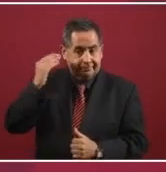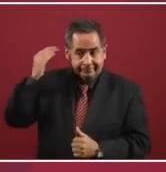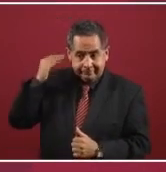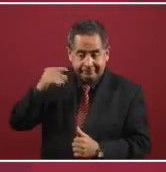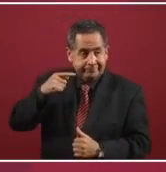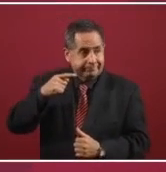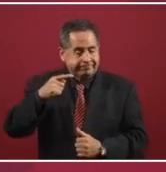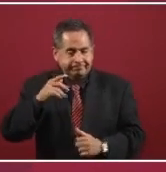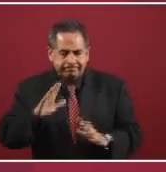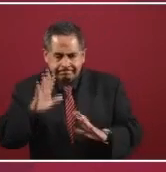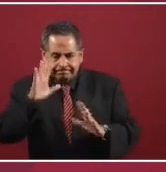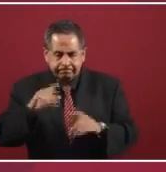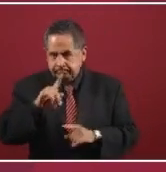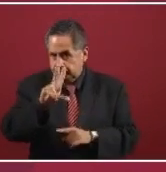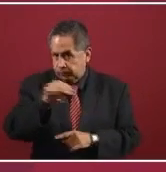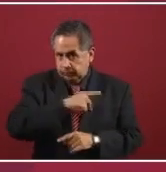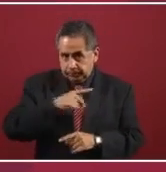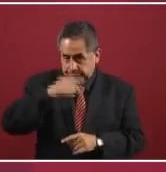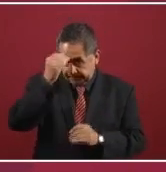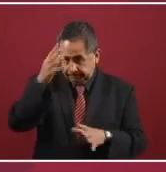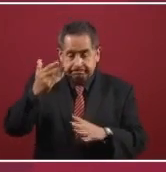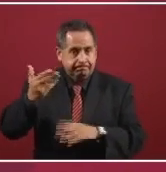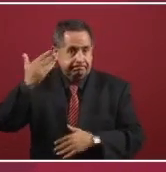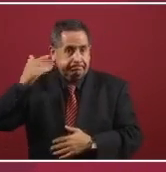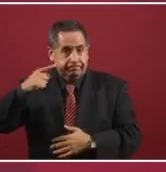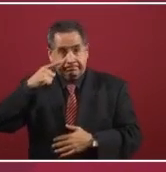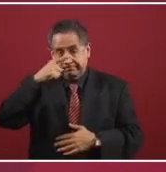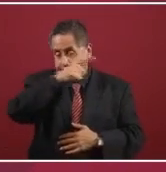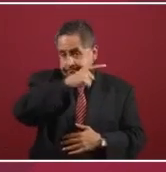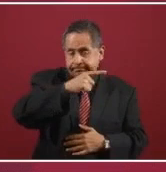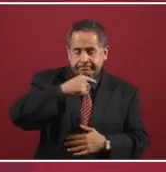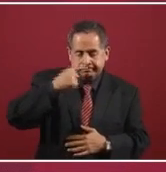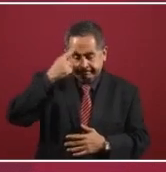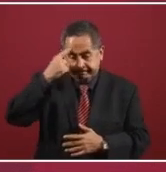amenaza, no lo olvidemos, de